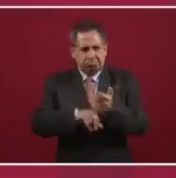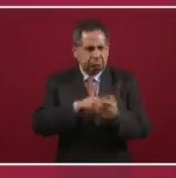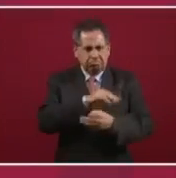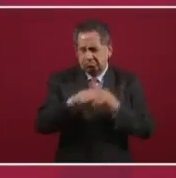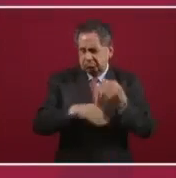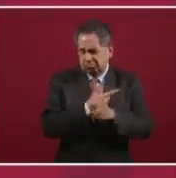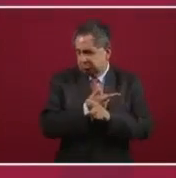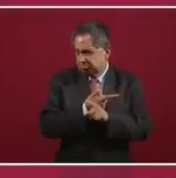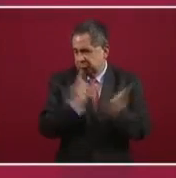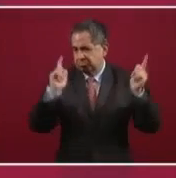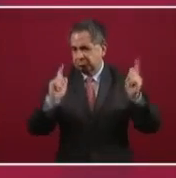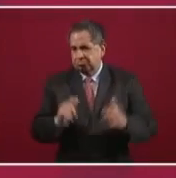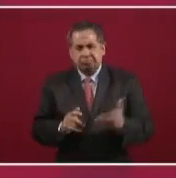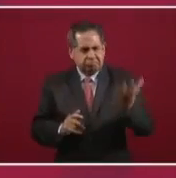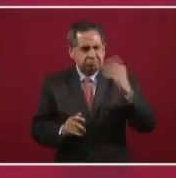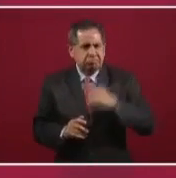todo,